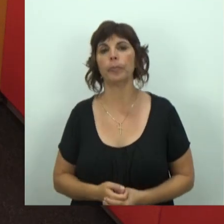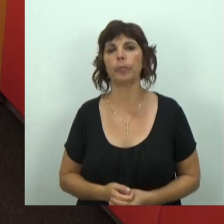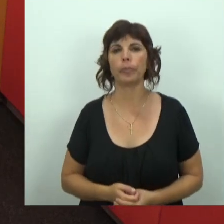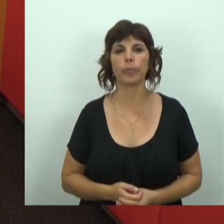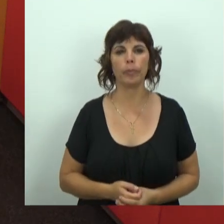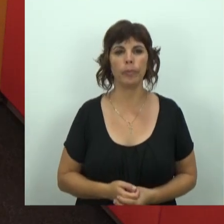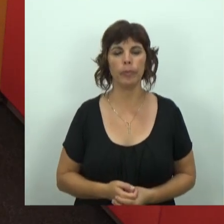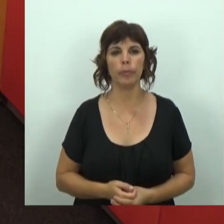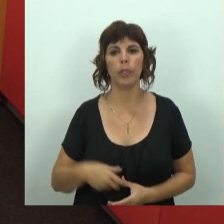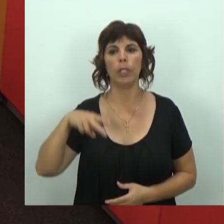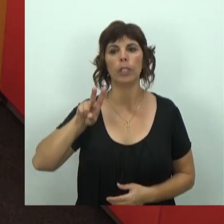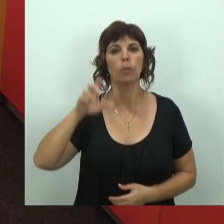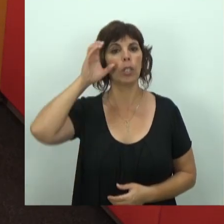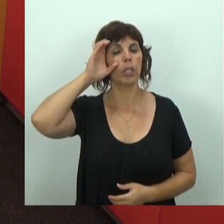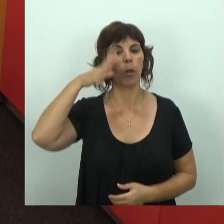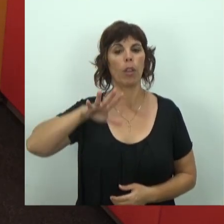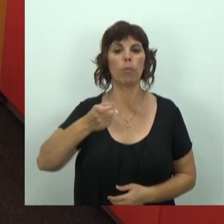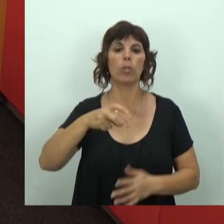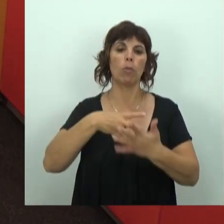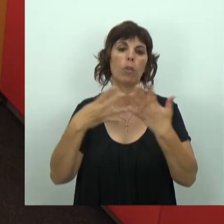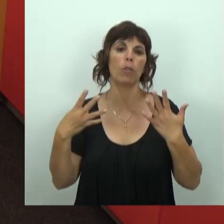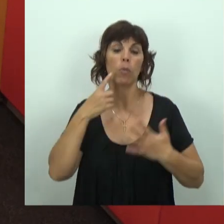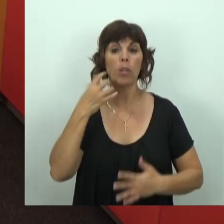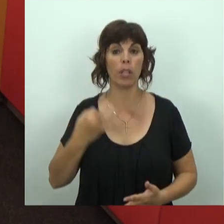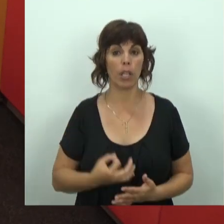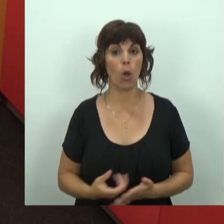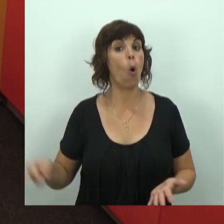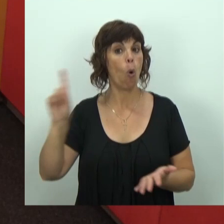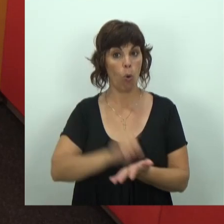versículo 19, de nuevo,